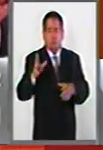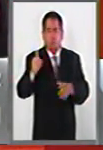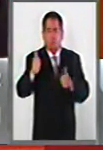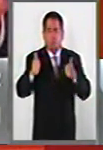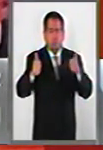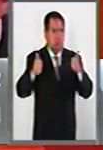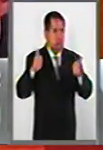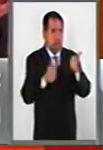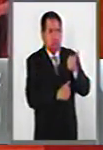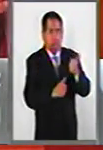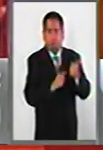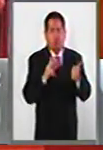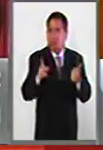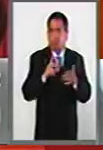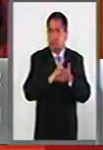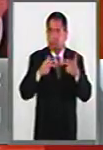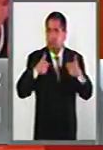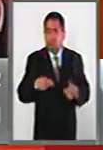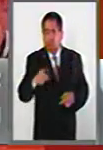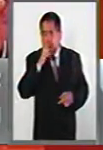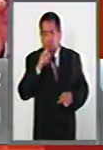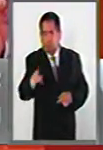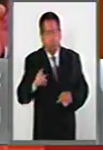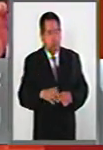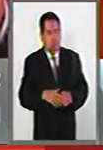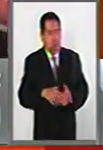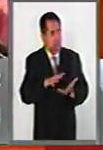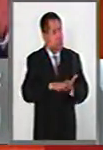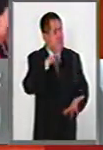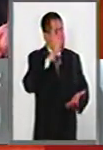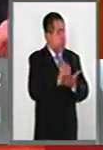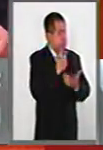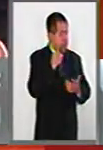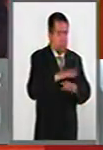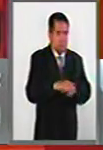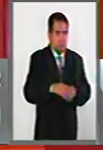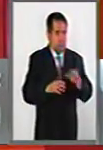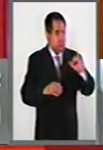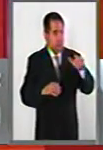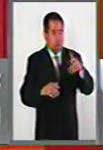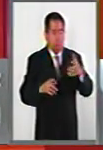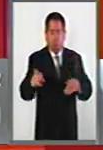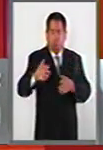los derechos humanos, a principios democráticos y al poder civil.